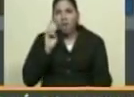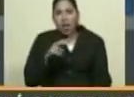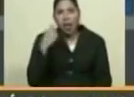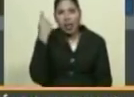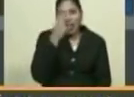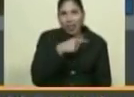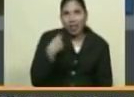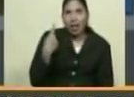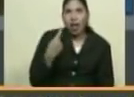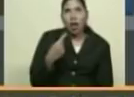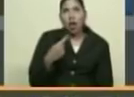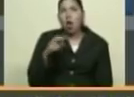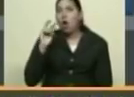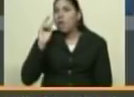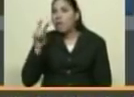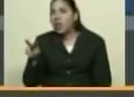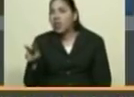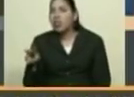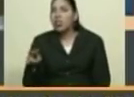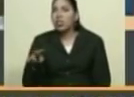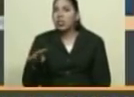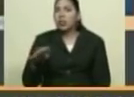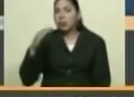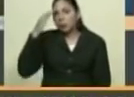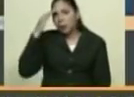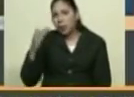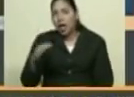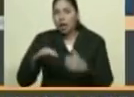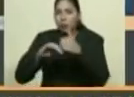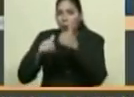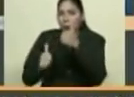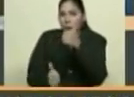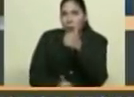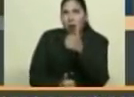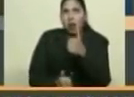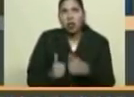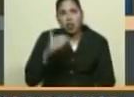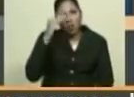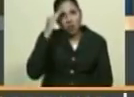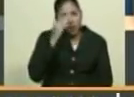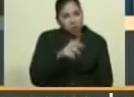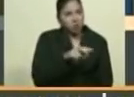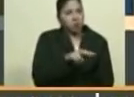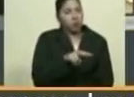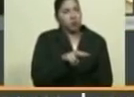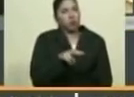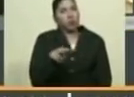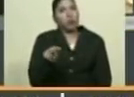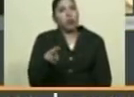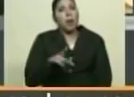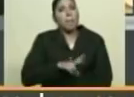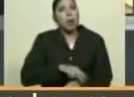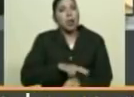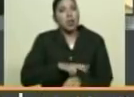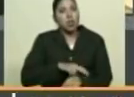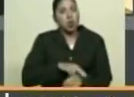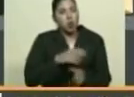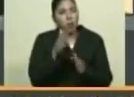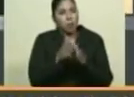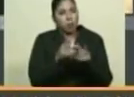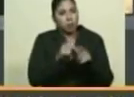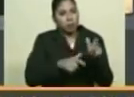acto extraordinario. Pueblo por todos lados de San Fernando. Y desde